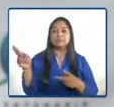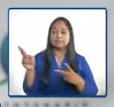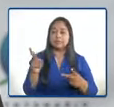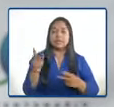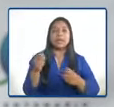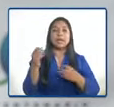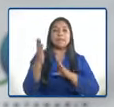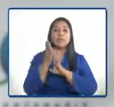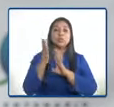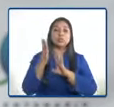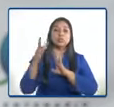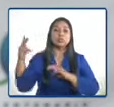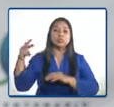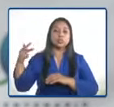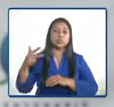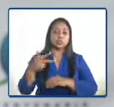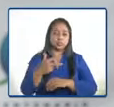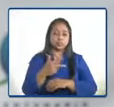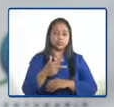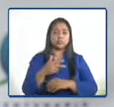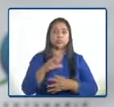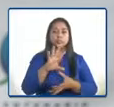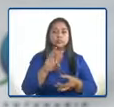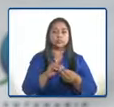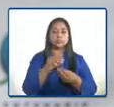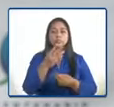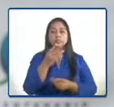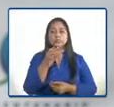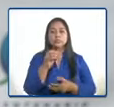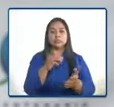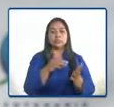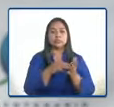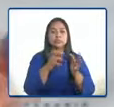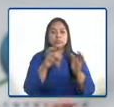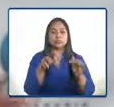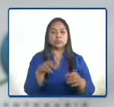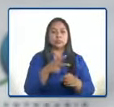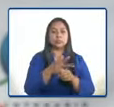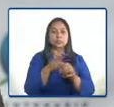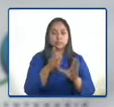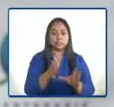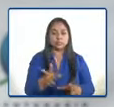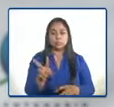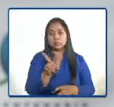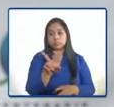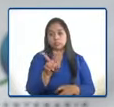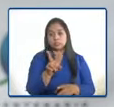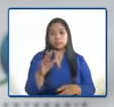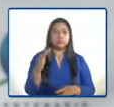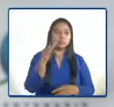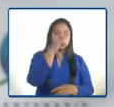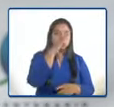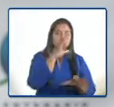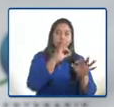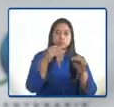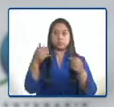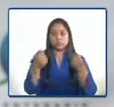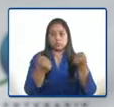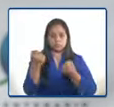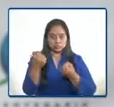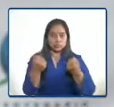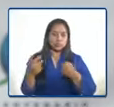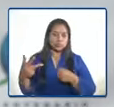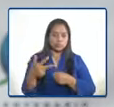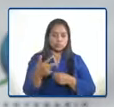tenido aproximadamente 30,000 personas guatemaltecos en esas dos fases, en vía aérea y vía